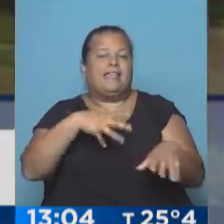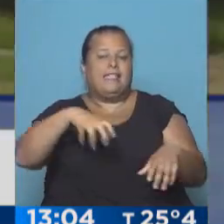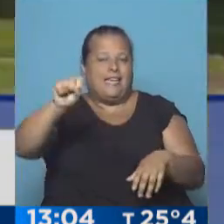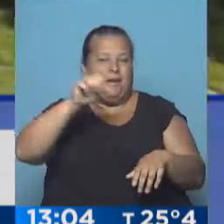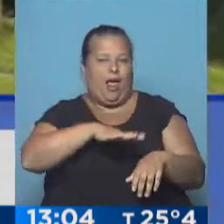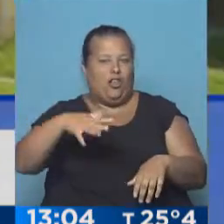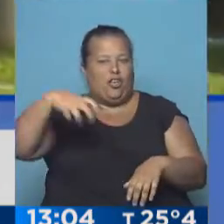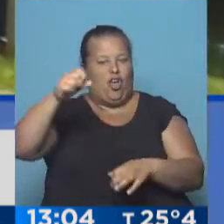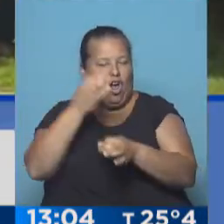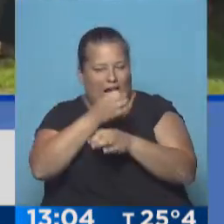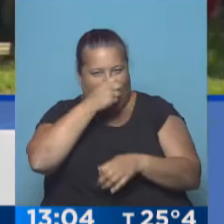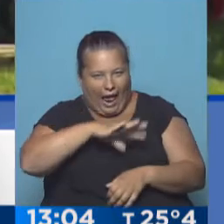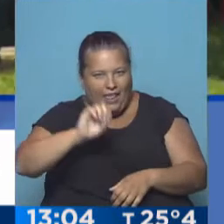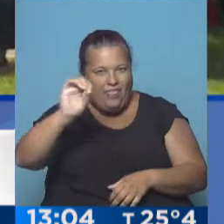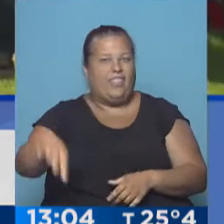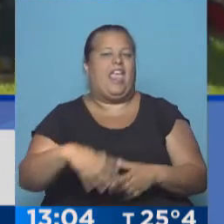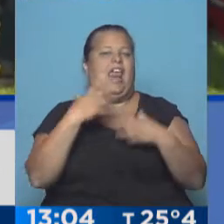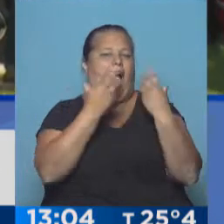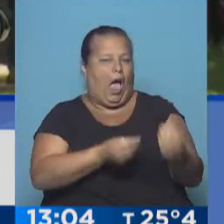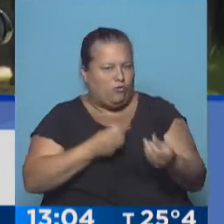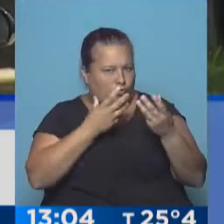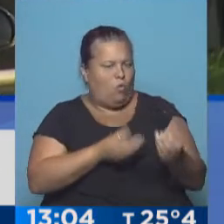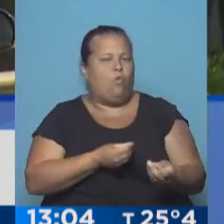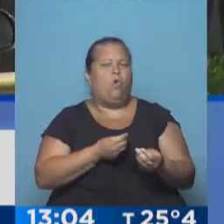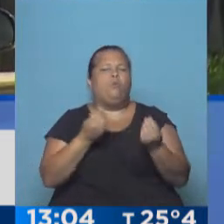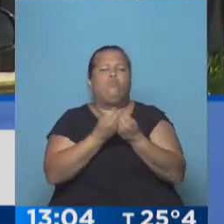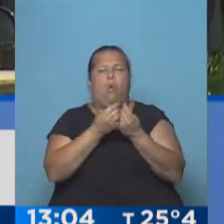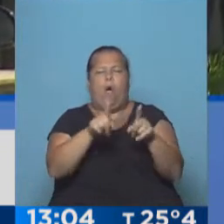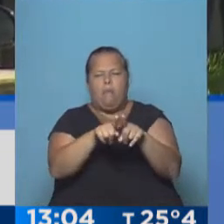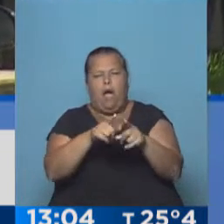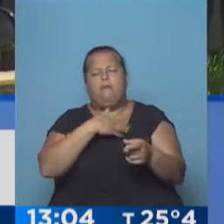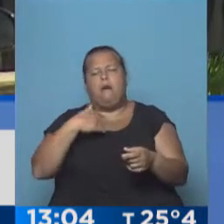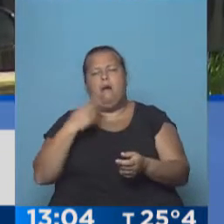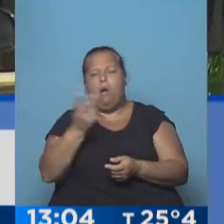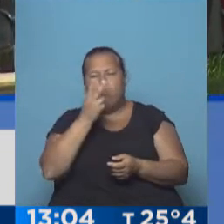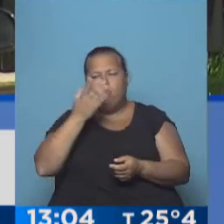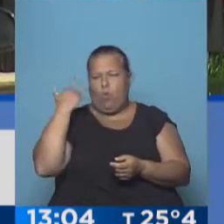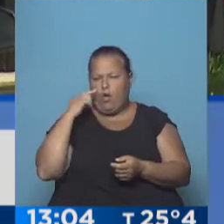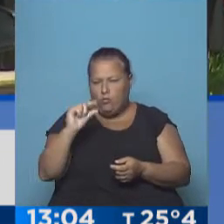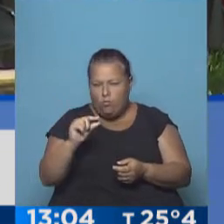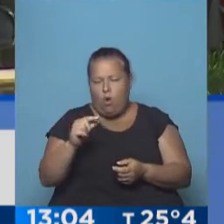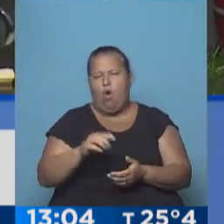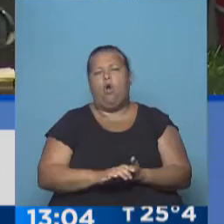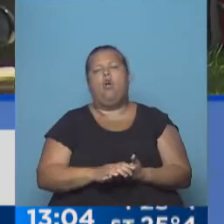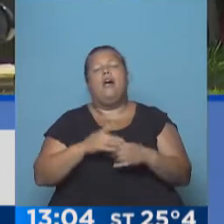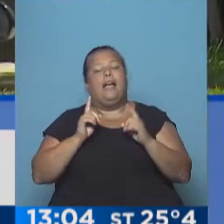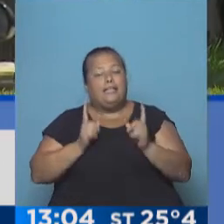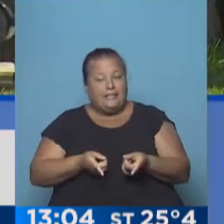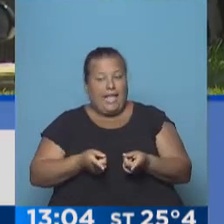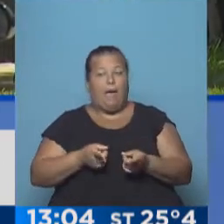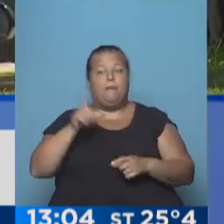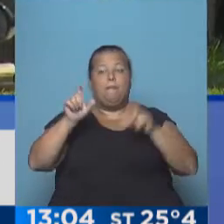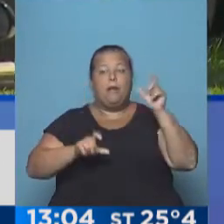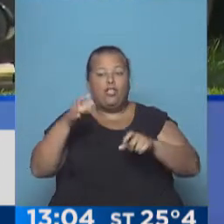hijos al jardín quien la ayudaba eran muchos hermanos mamá había muerto hacia poco tiempo y también hay testimonios